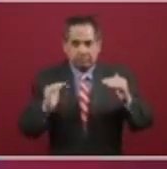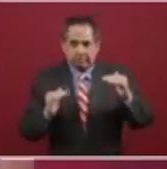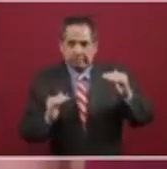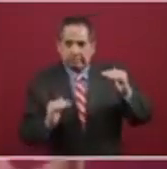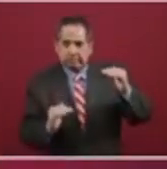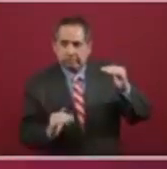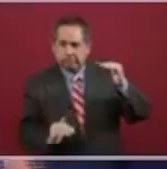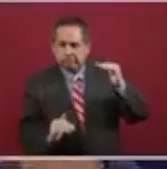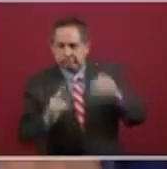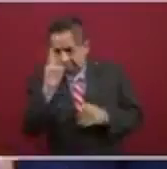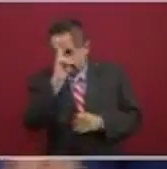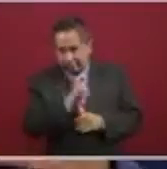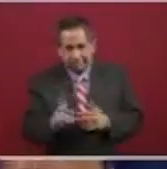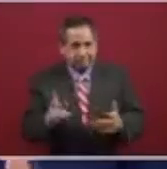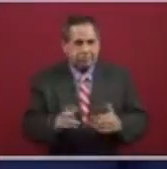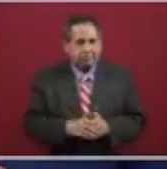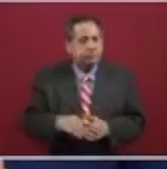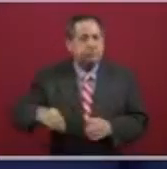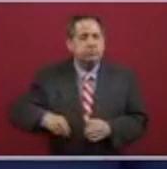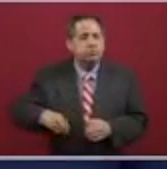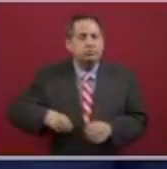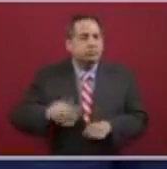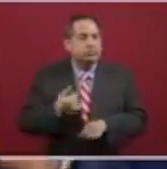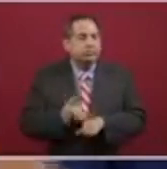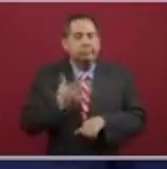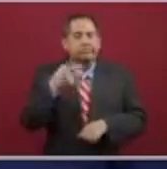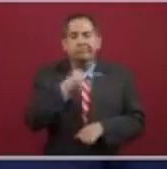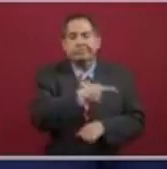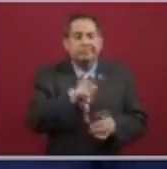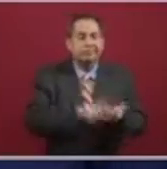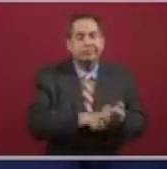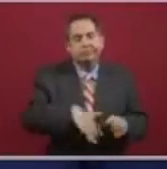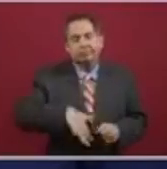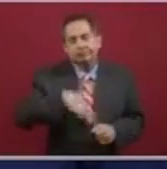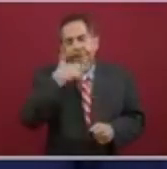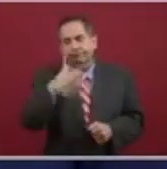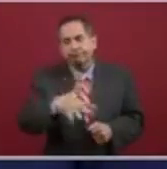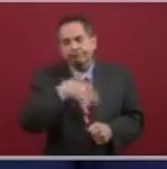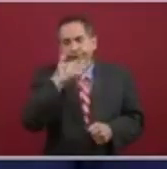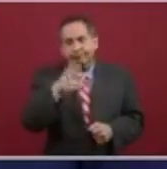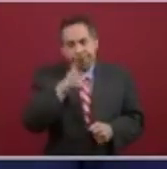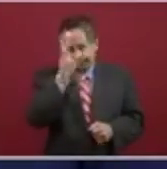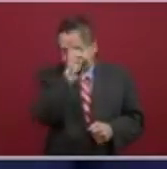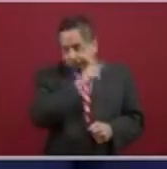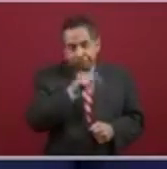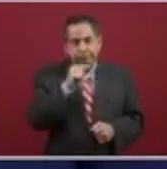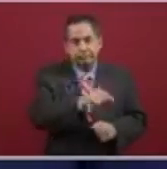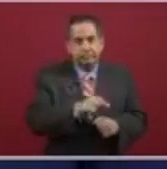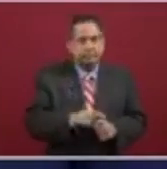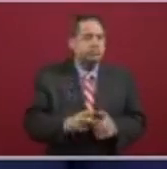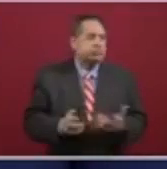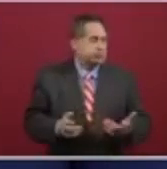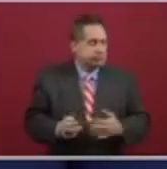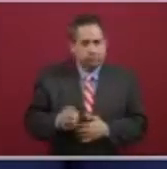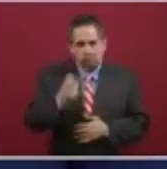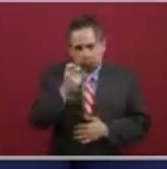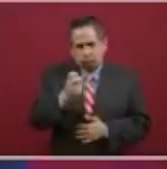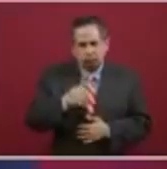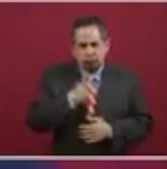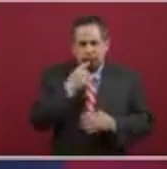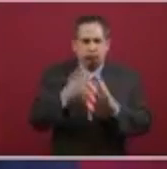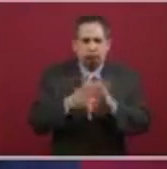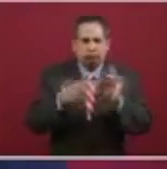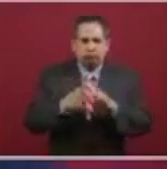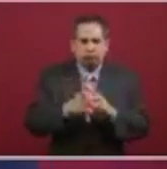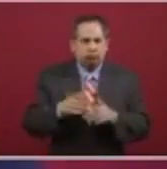Entonces, ¿por culpa de qué? De la corrupción. Yo por eso insisto, no estamos en